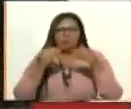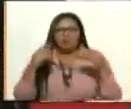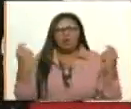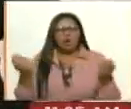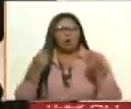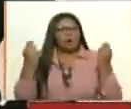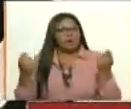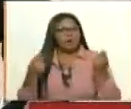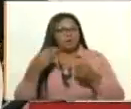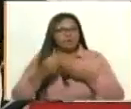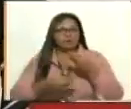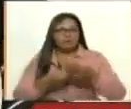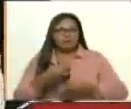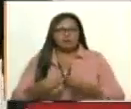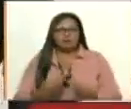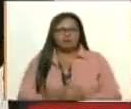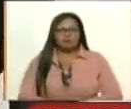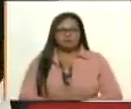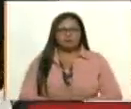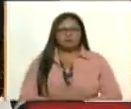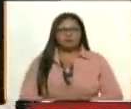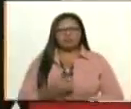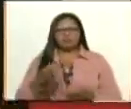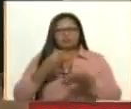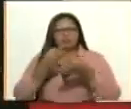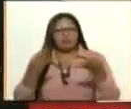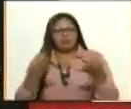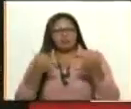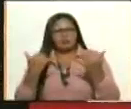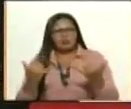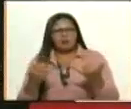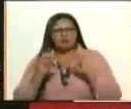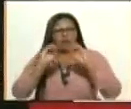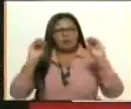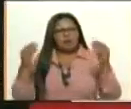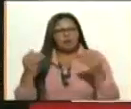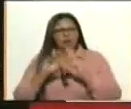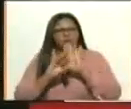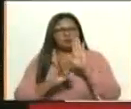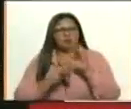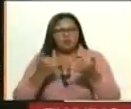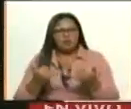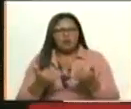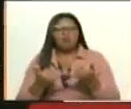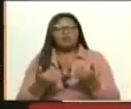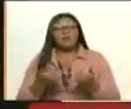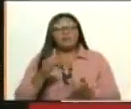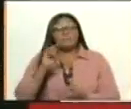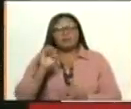jornada de esta maravillosa, de este maravilloso llamado a concurso de pesebres